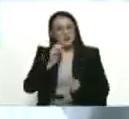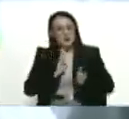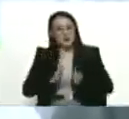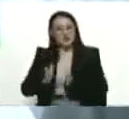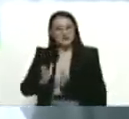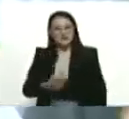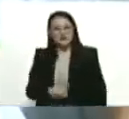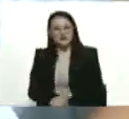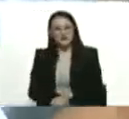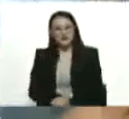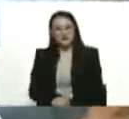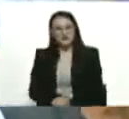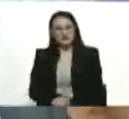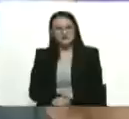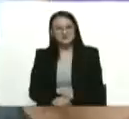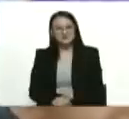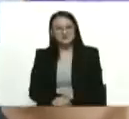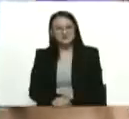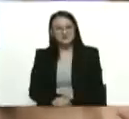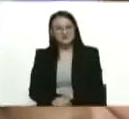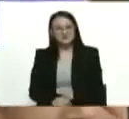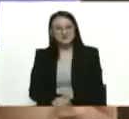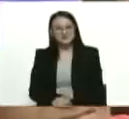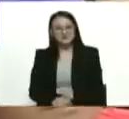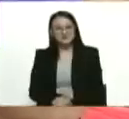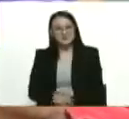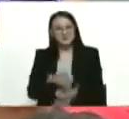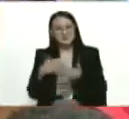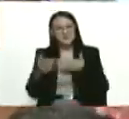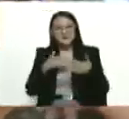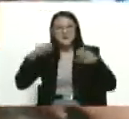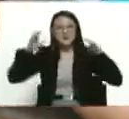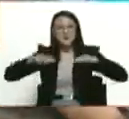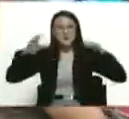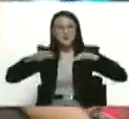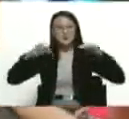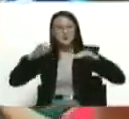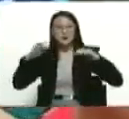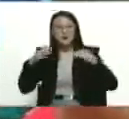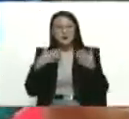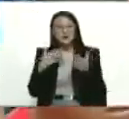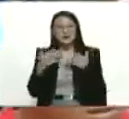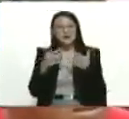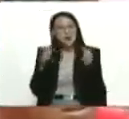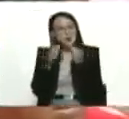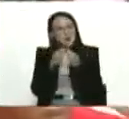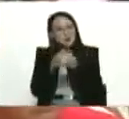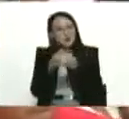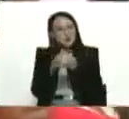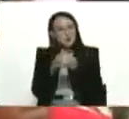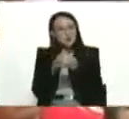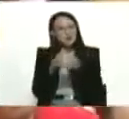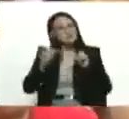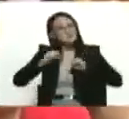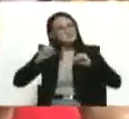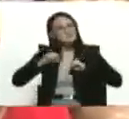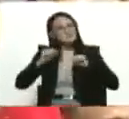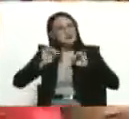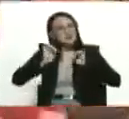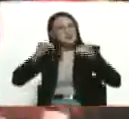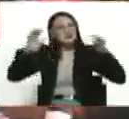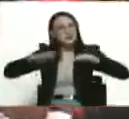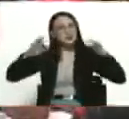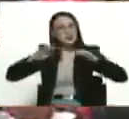organizadas. Y hoy, a pesar de la lluvia, a pesar de que también hubo un grupo, bueno, cuando comenzó la